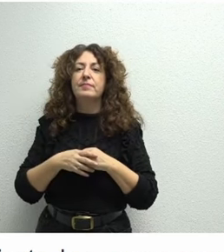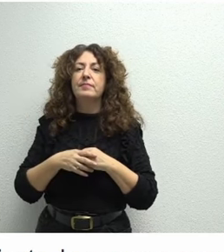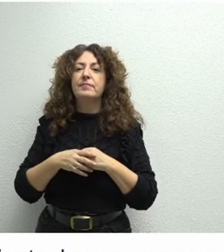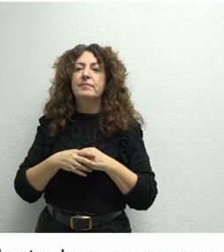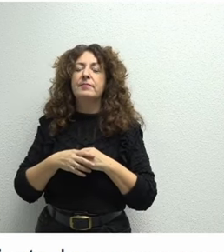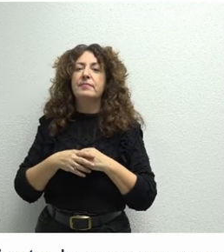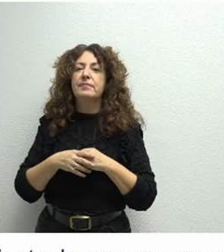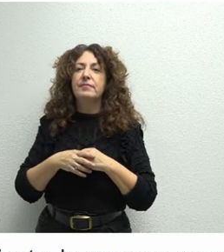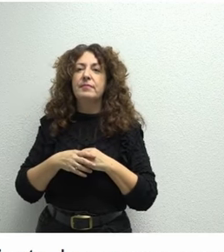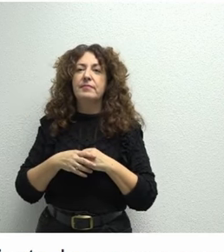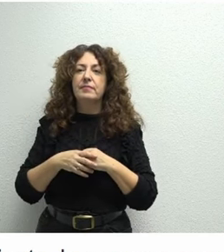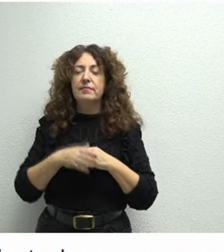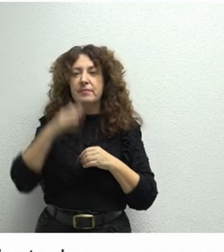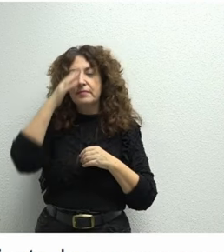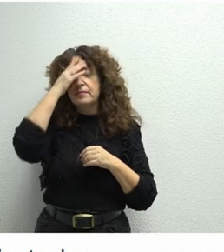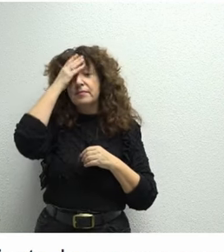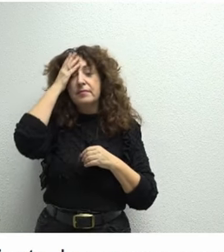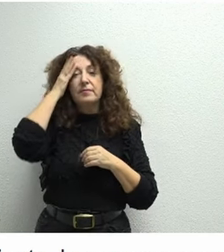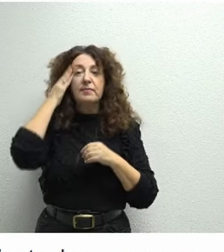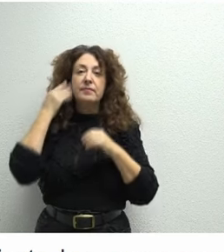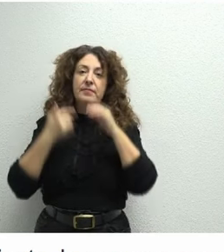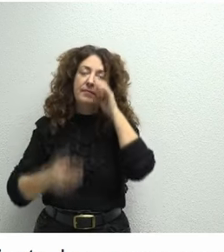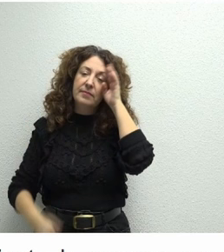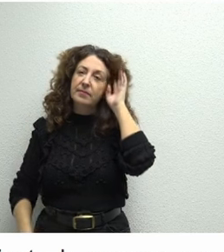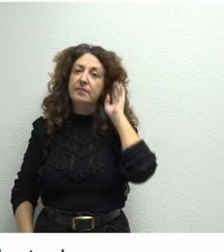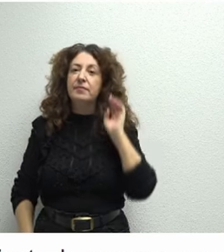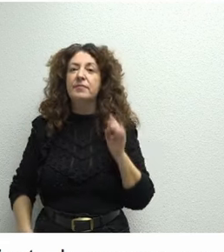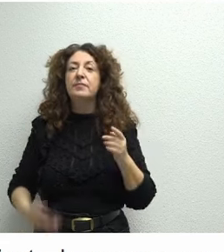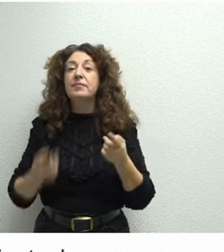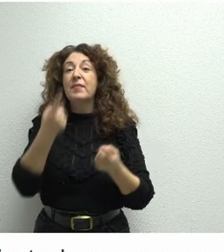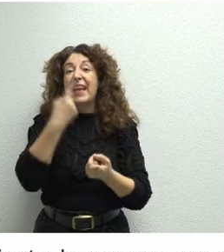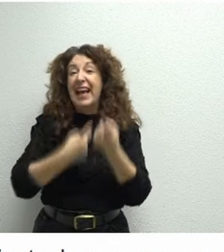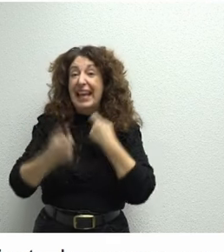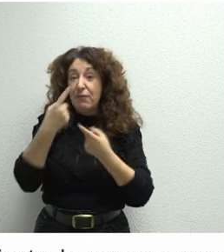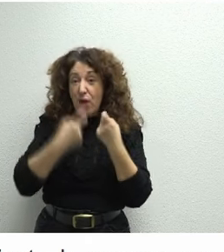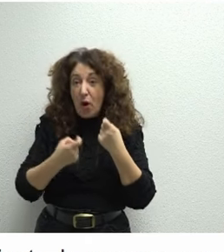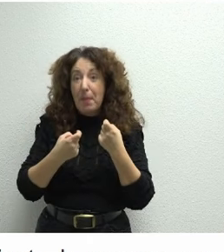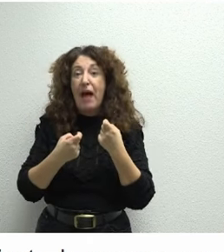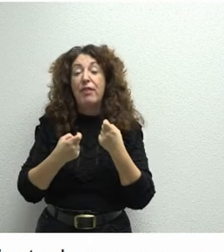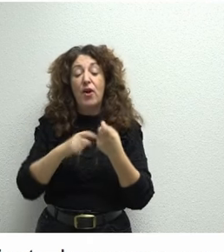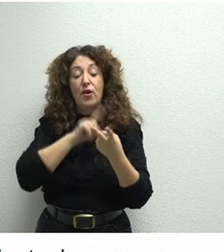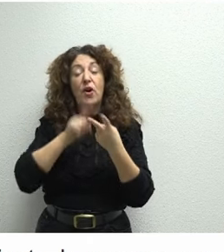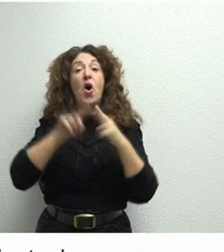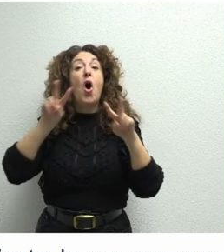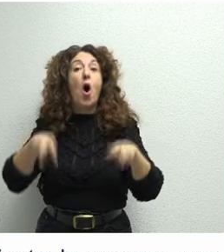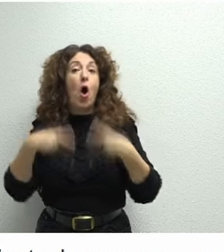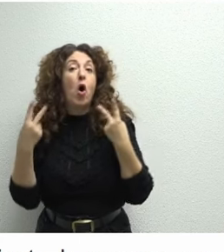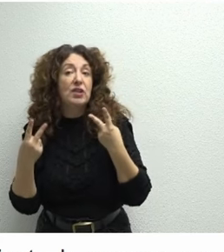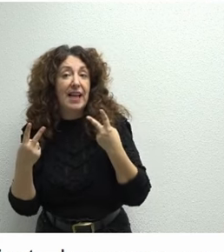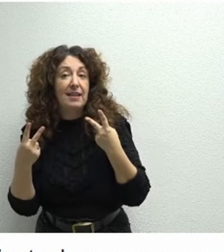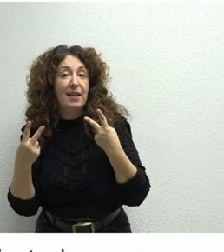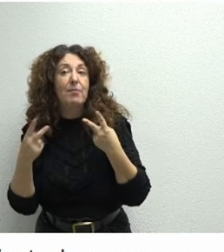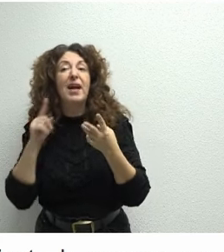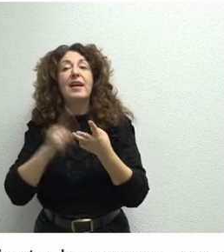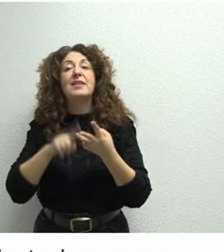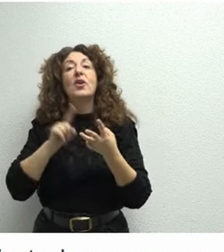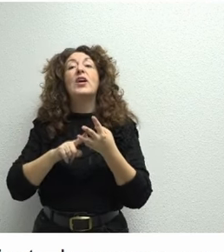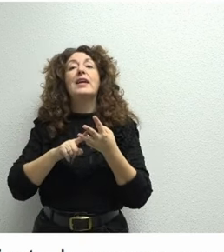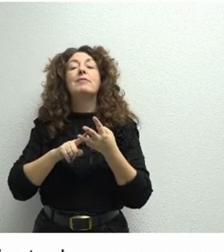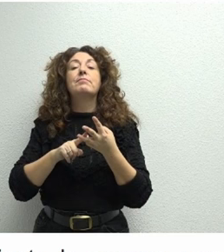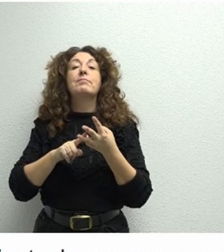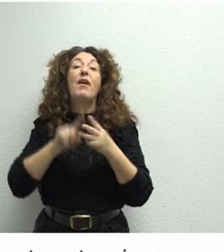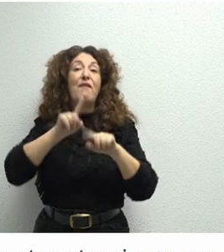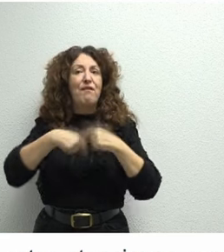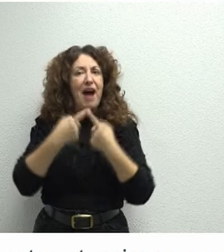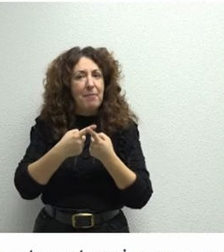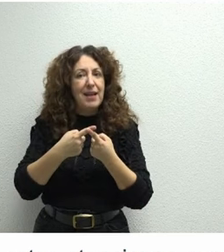basan en la información el consentimiento y la autorización porque eso también es muy importante quiero decir que la familia